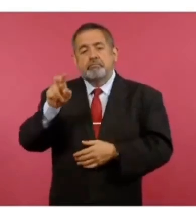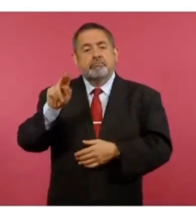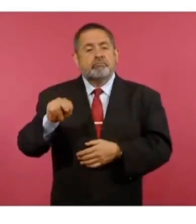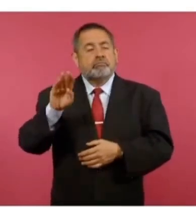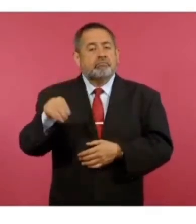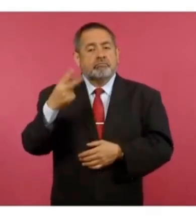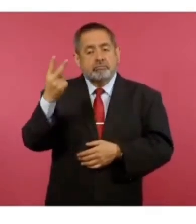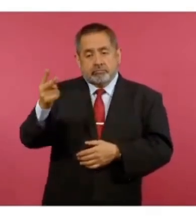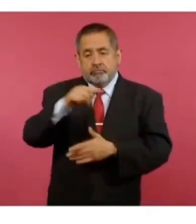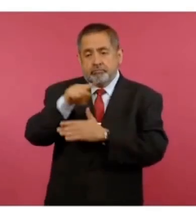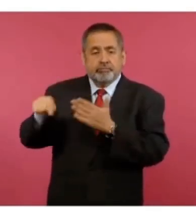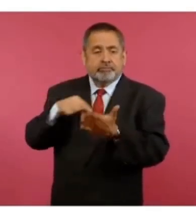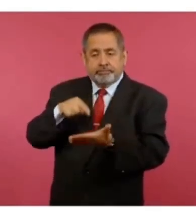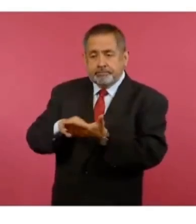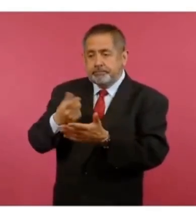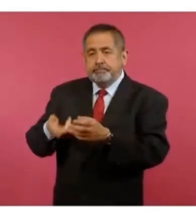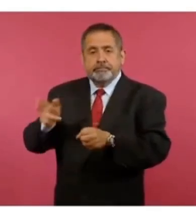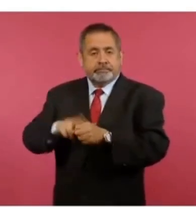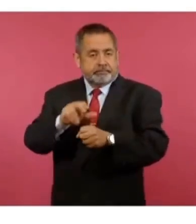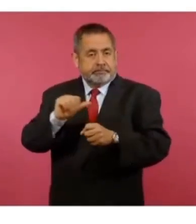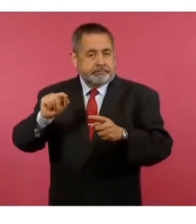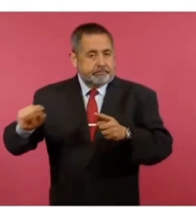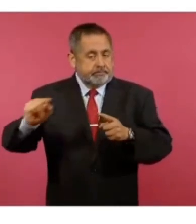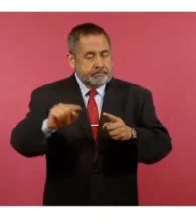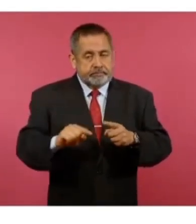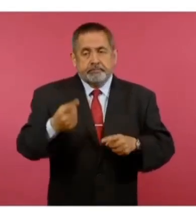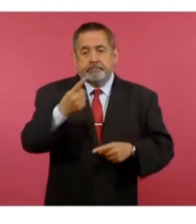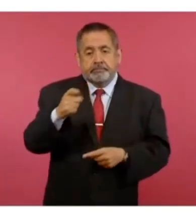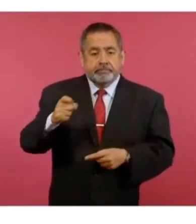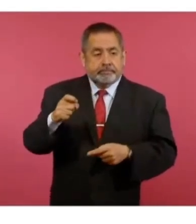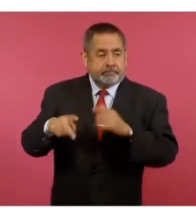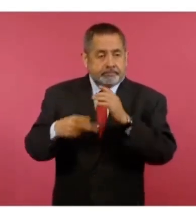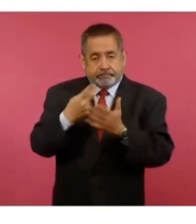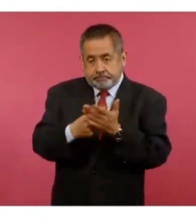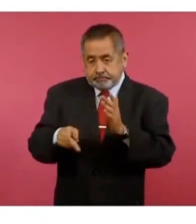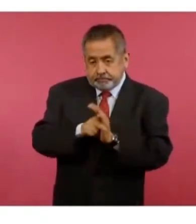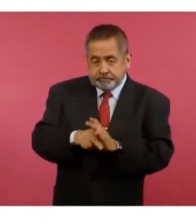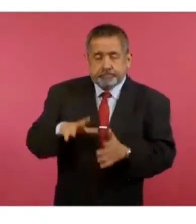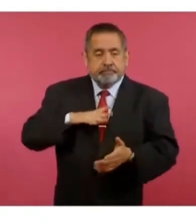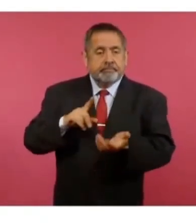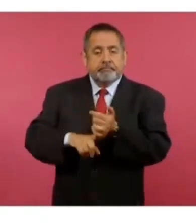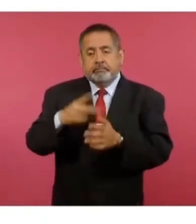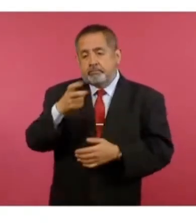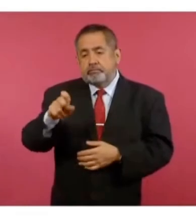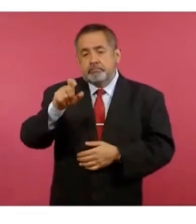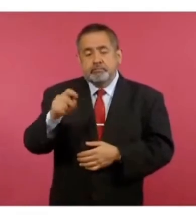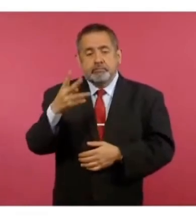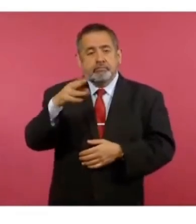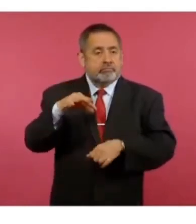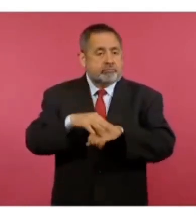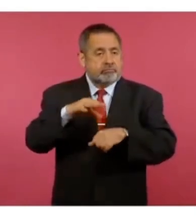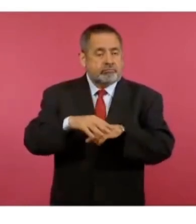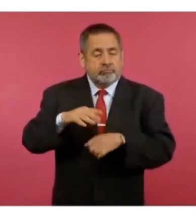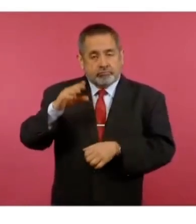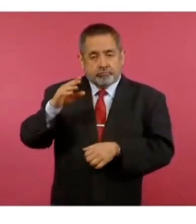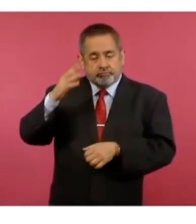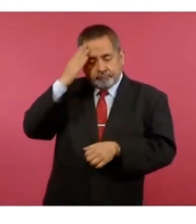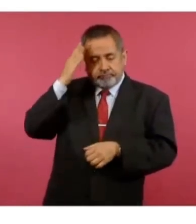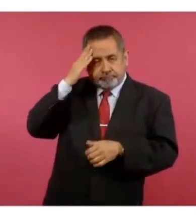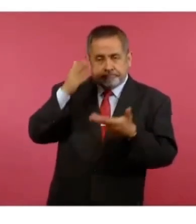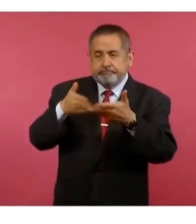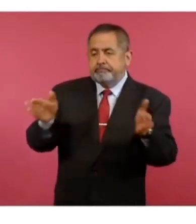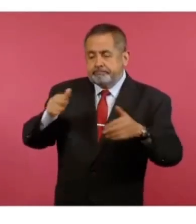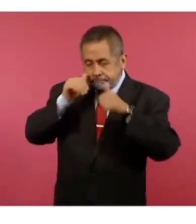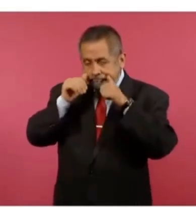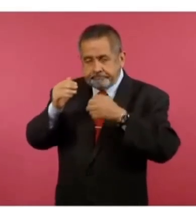292 centros de salud, y para las 100 vacantes tenemos un registro de 224 médicas y médicos generales para que podamos